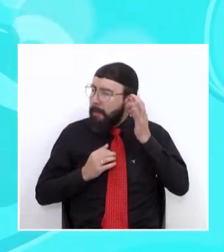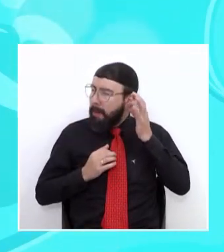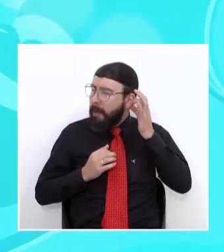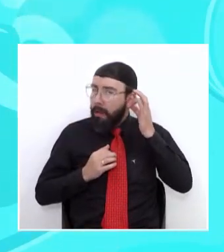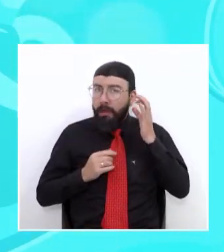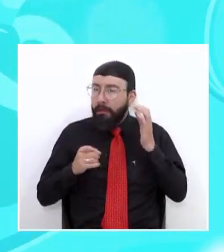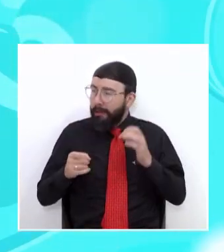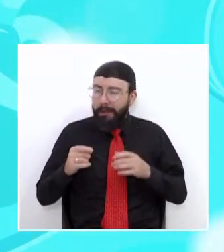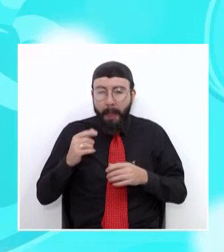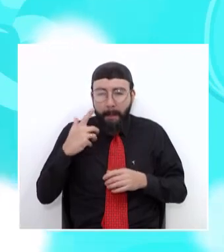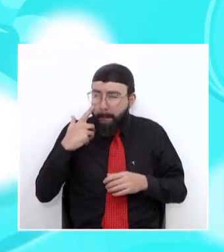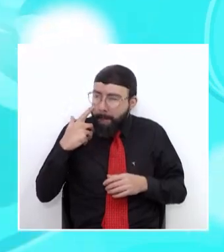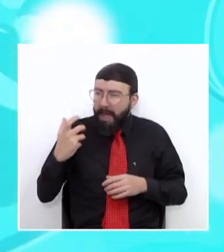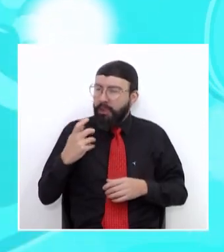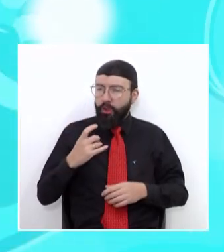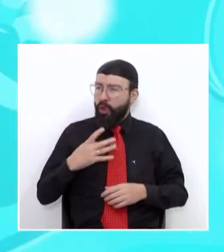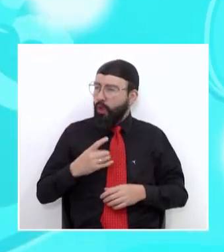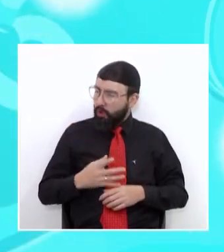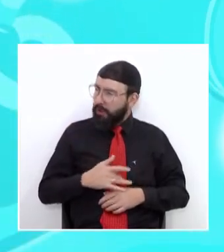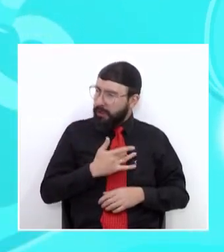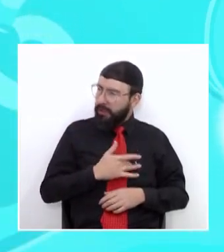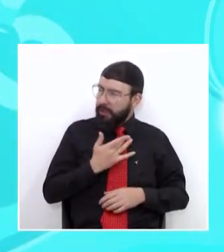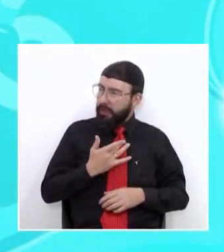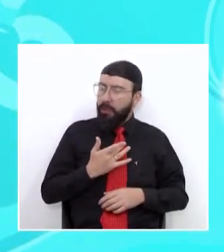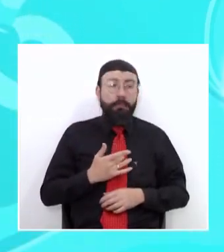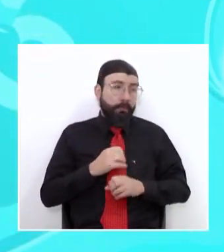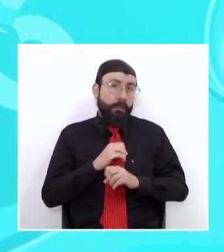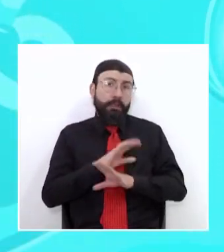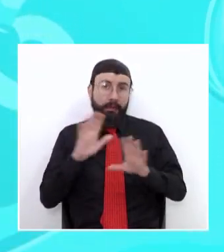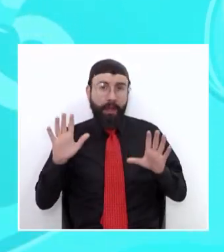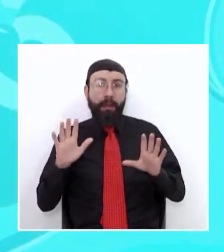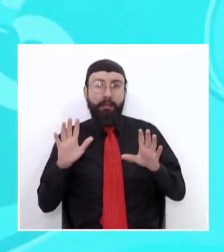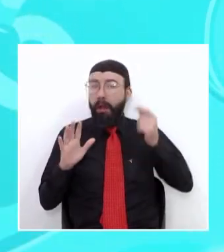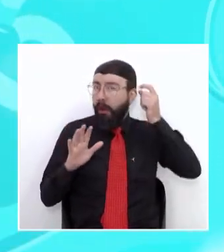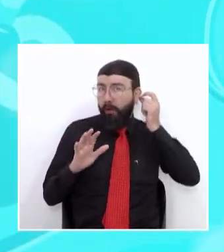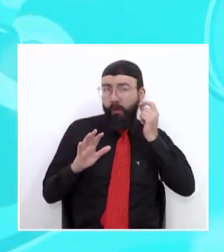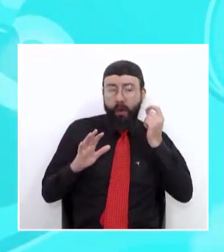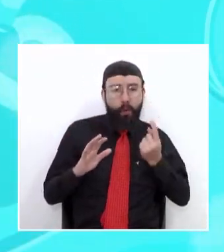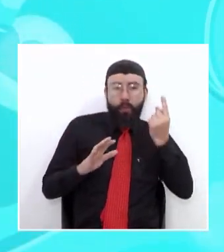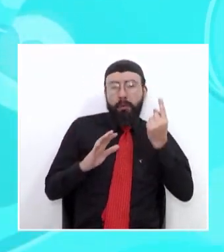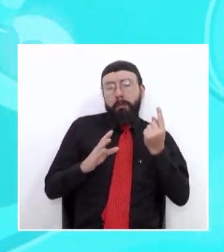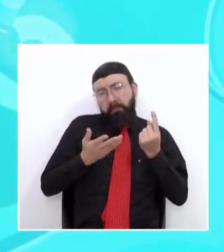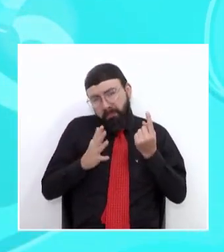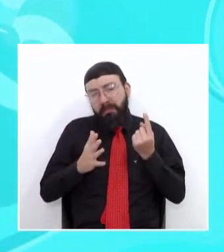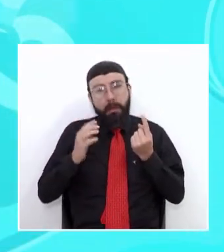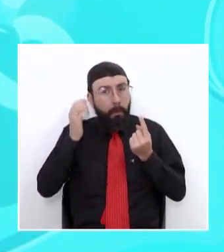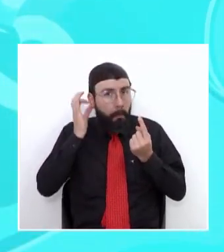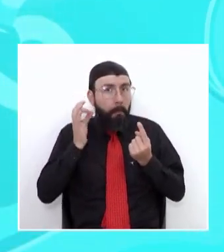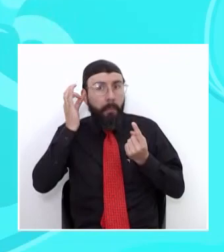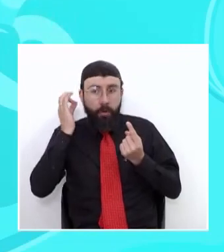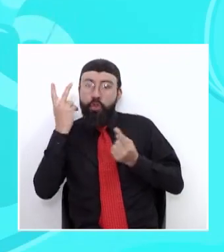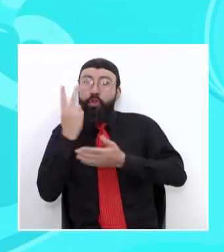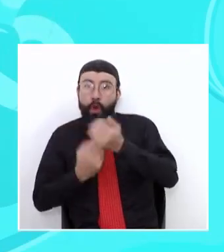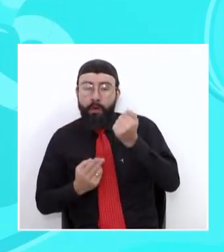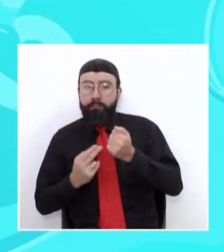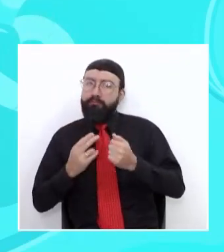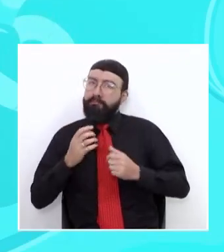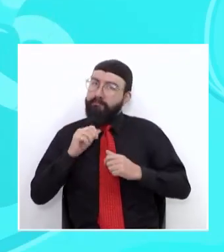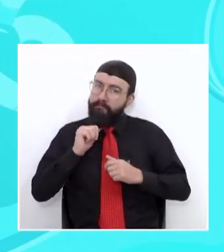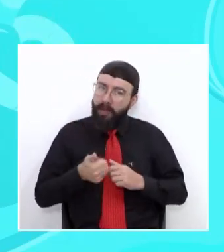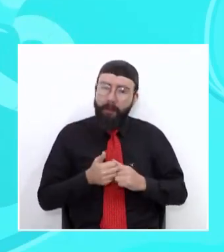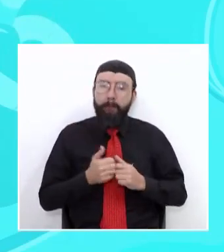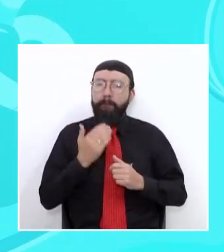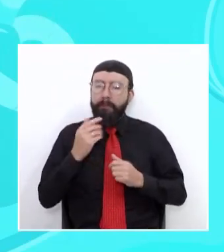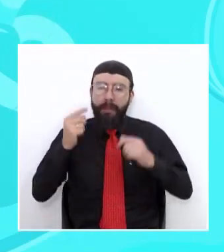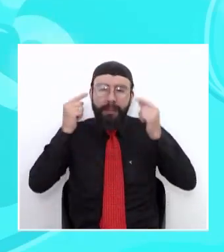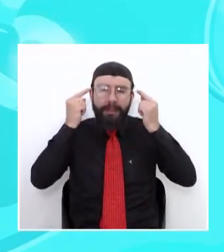de sintomatología. Sí, claro. Y hay que recordar también que la parte sensitiva de la oreja se